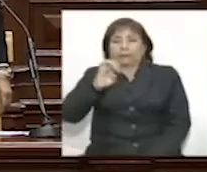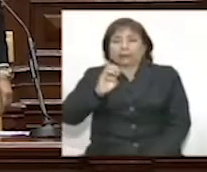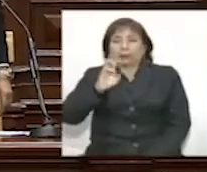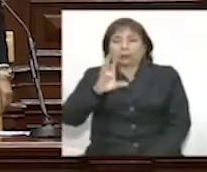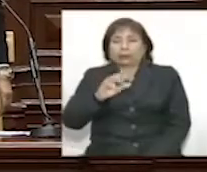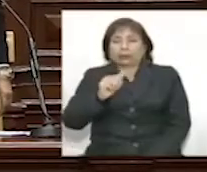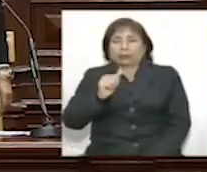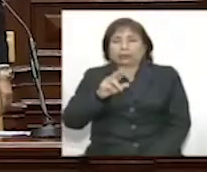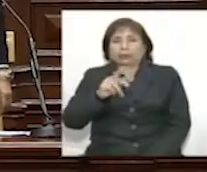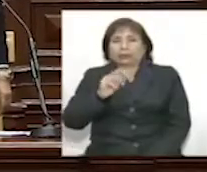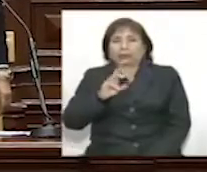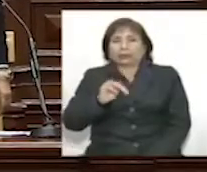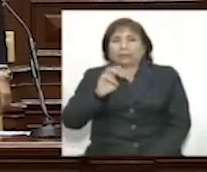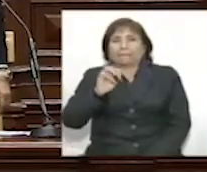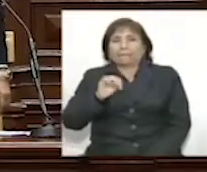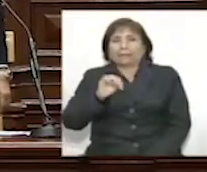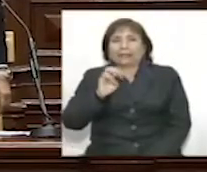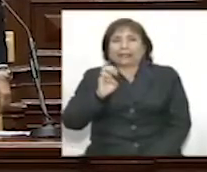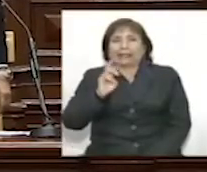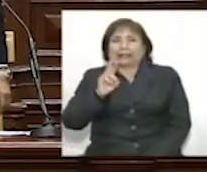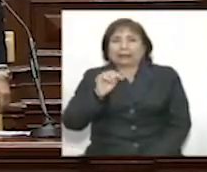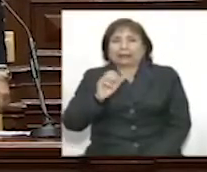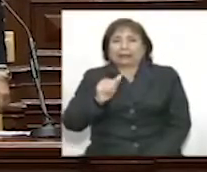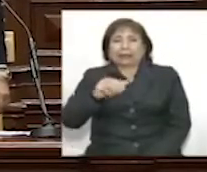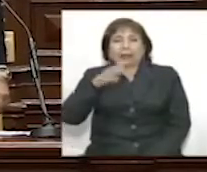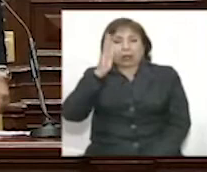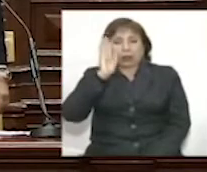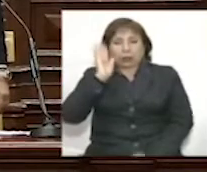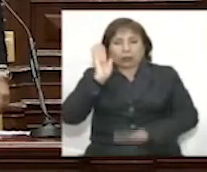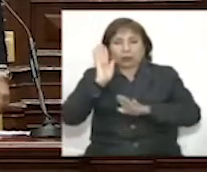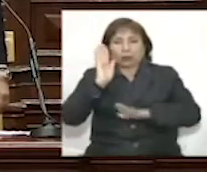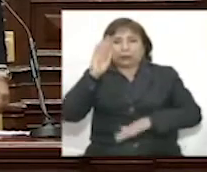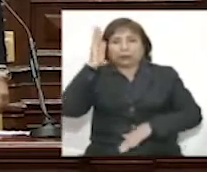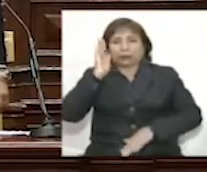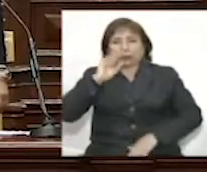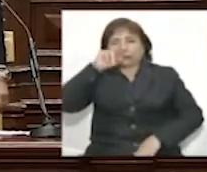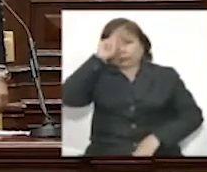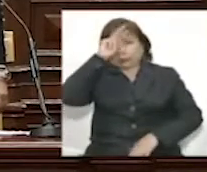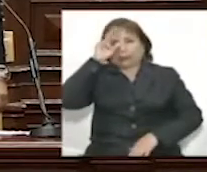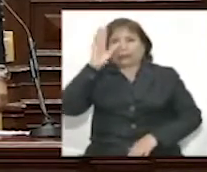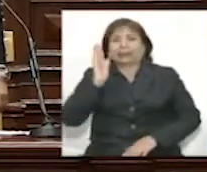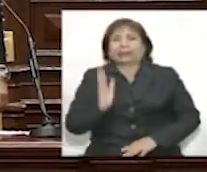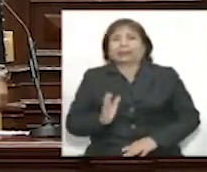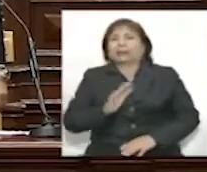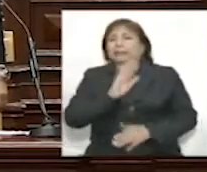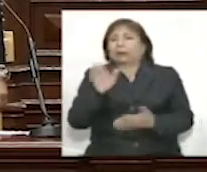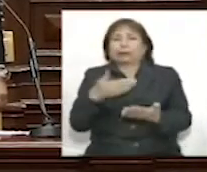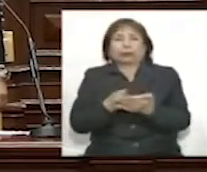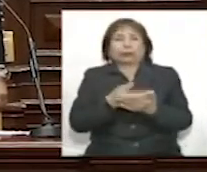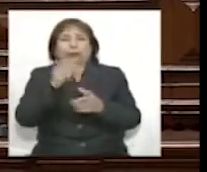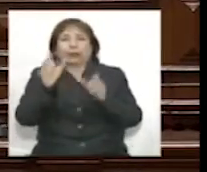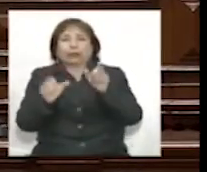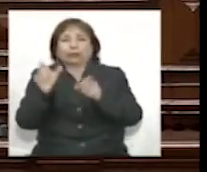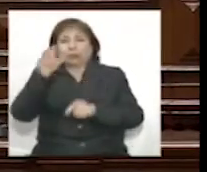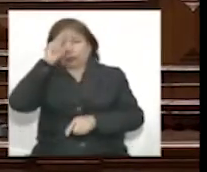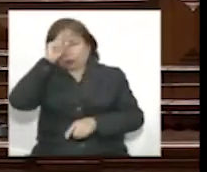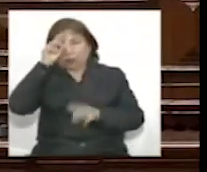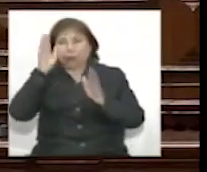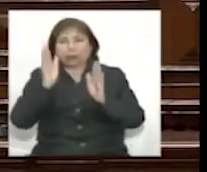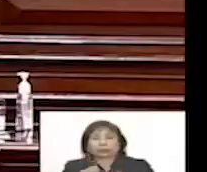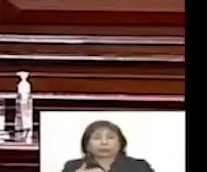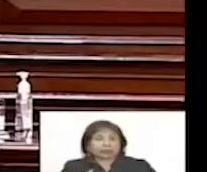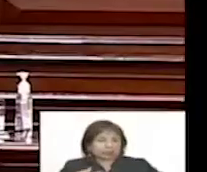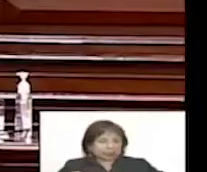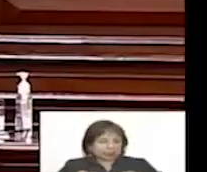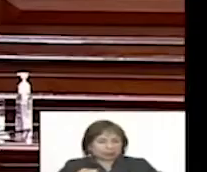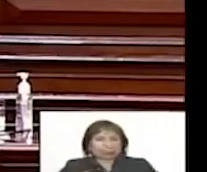Manuel Arturo Merino de Lama, juro por Dios, por la patria y por todos los peruanos